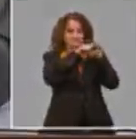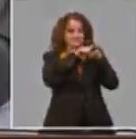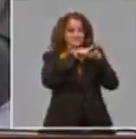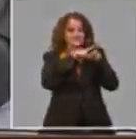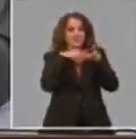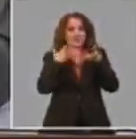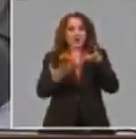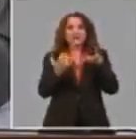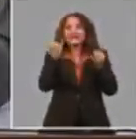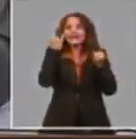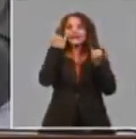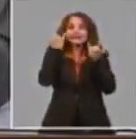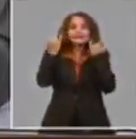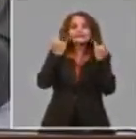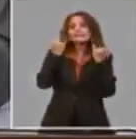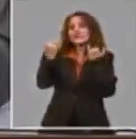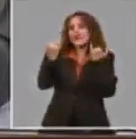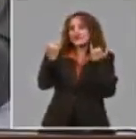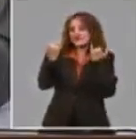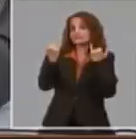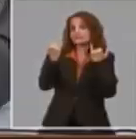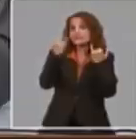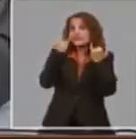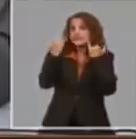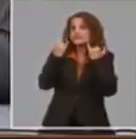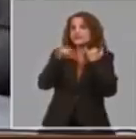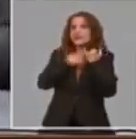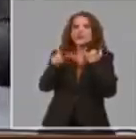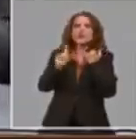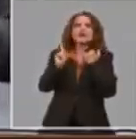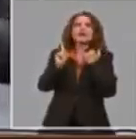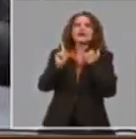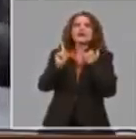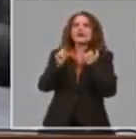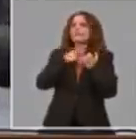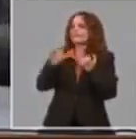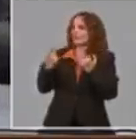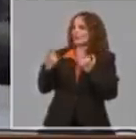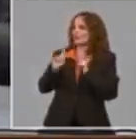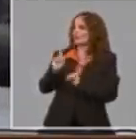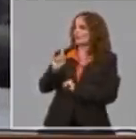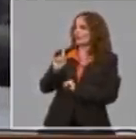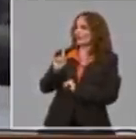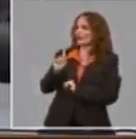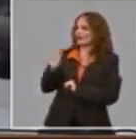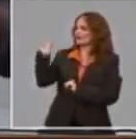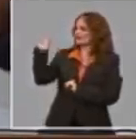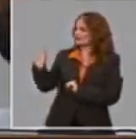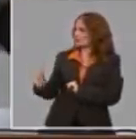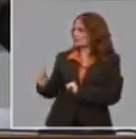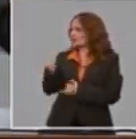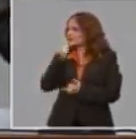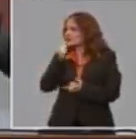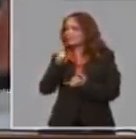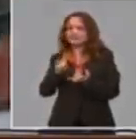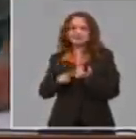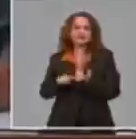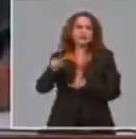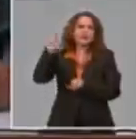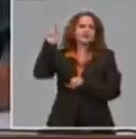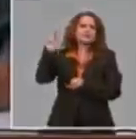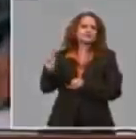muelles ver lo que plantea valor aquí no estamos actuando contra la persona anciana el